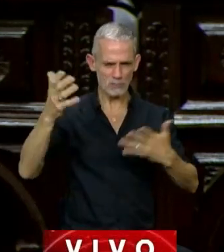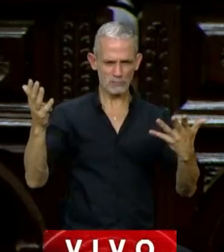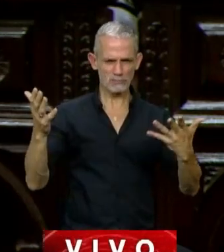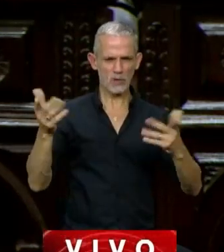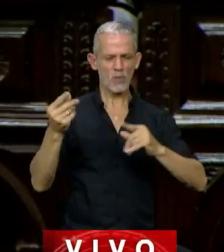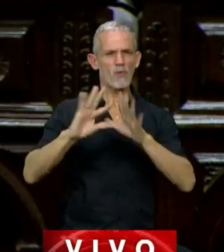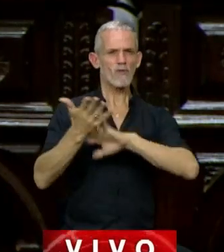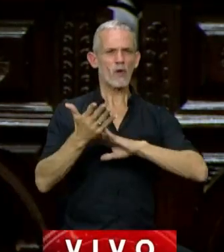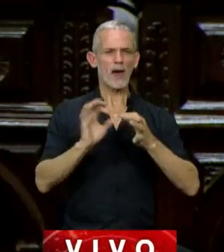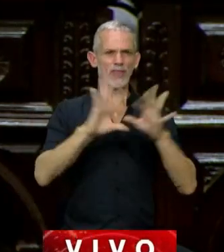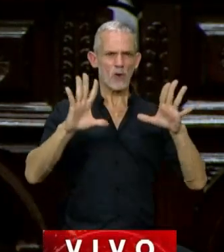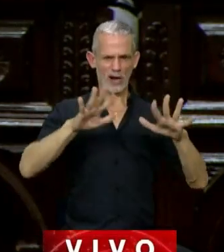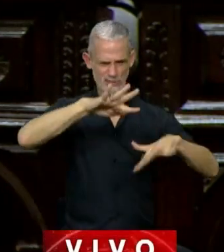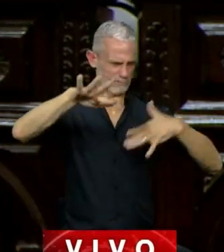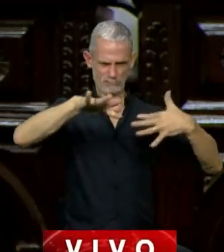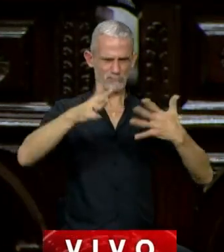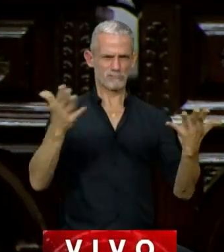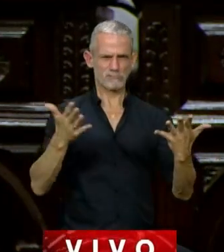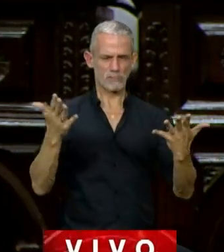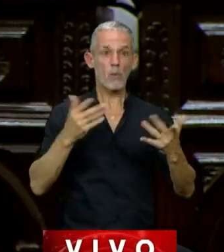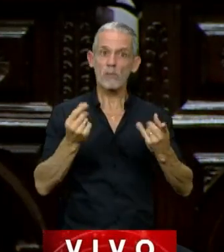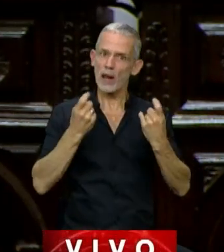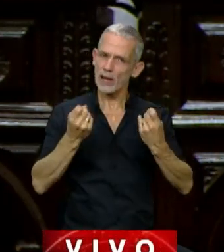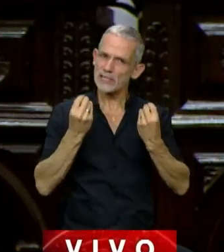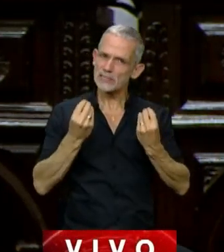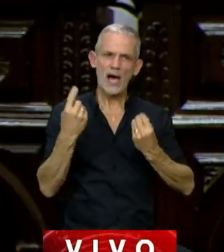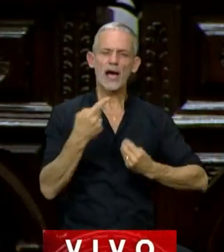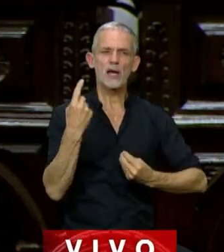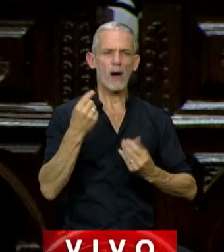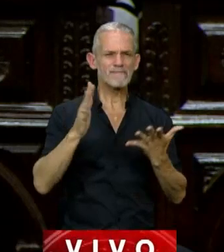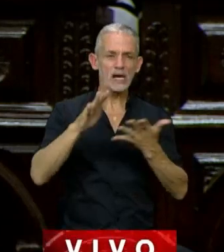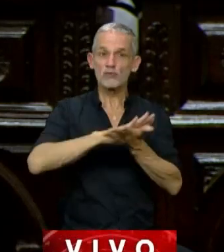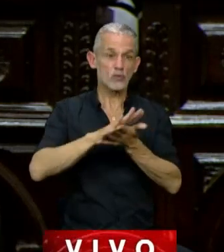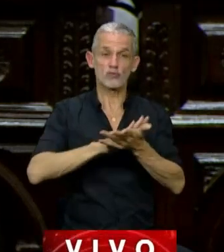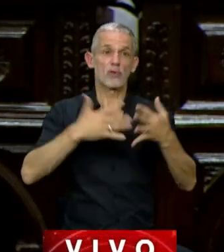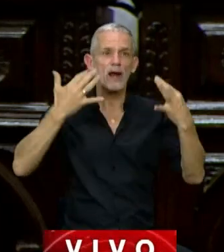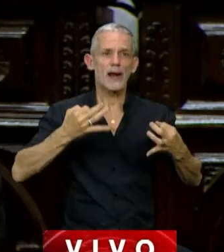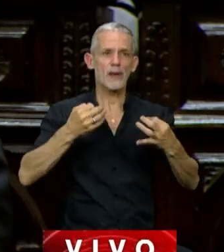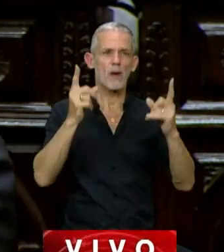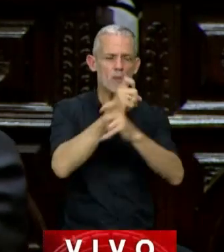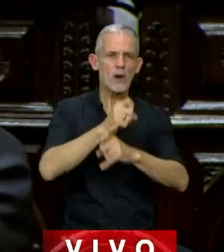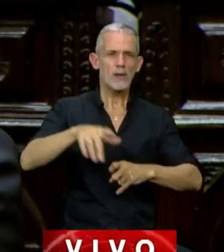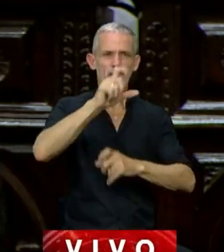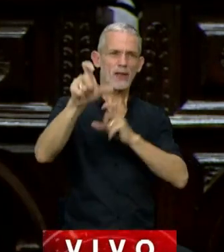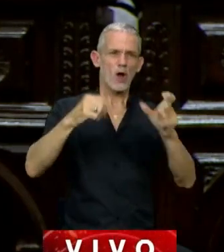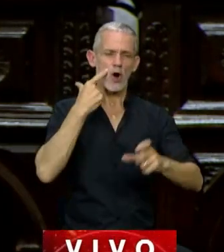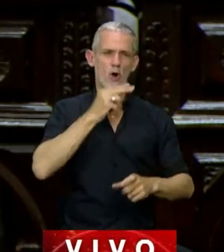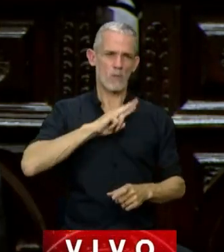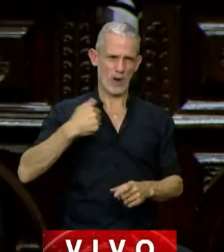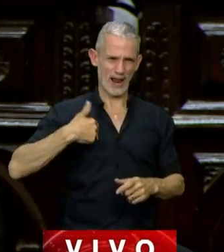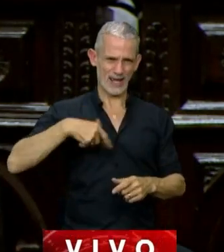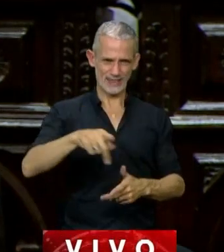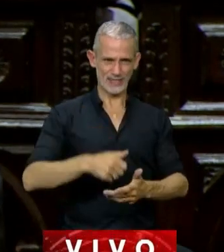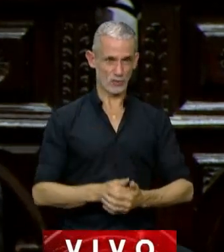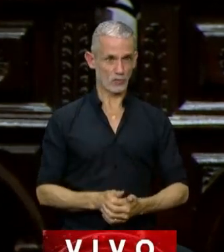la convivencia democrática nos tiene que hacer pensar sobre la necesidad de encontrar soluciones reales a los problemas de las argentinas y de los